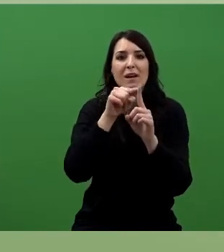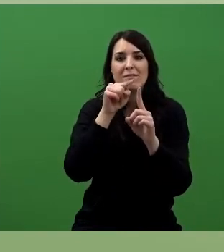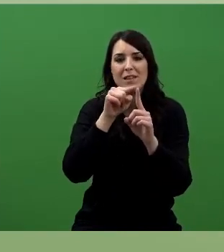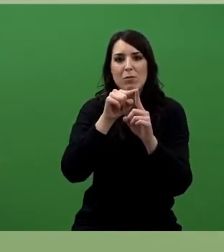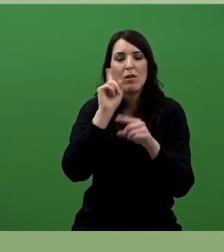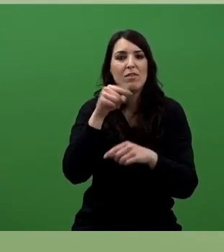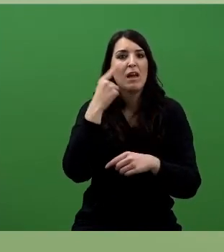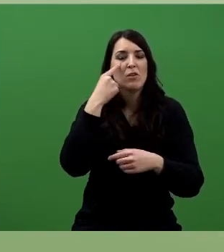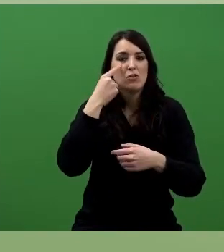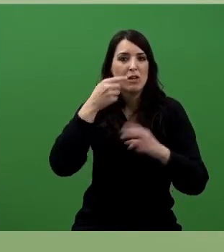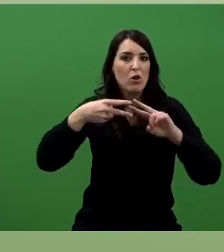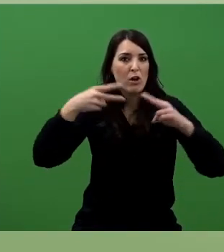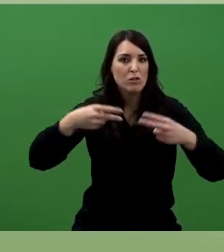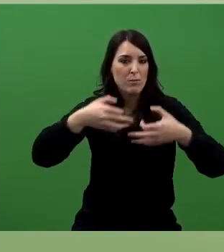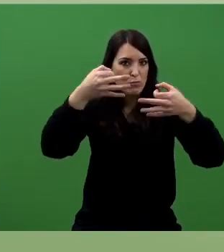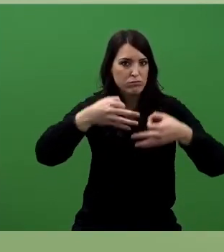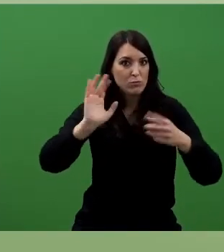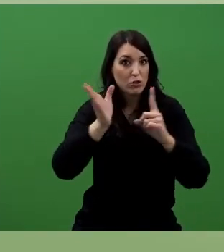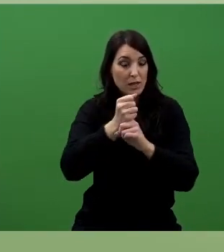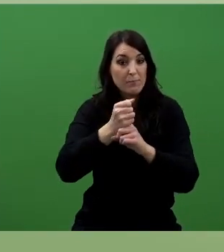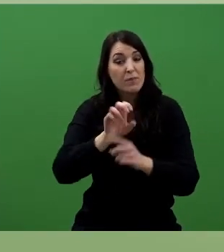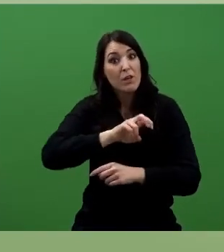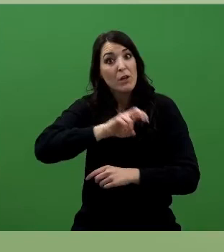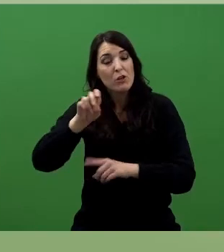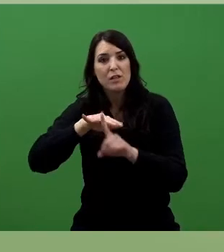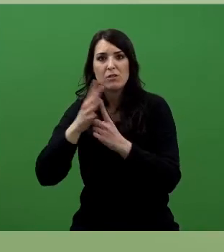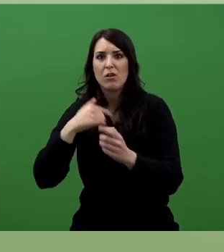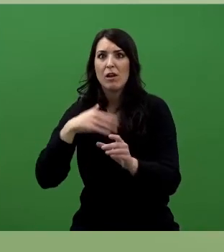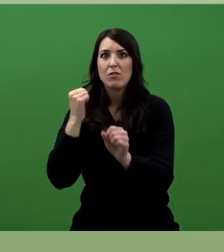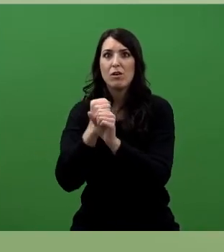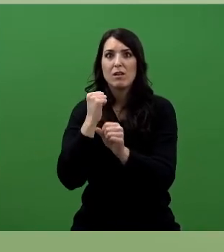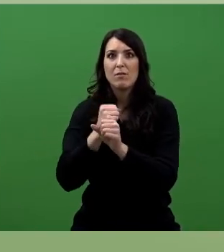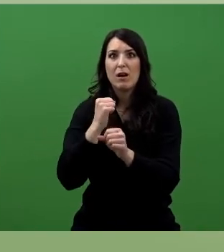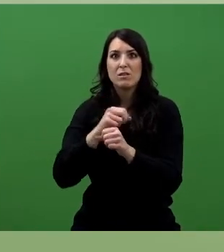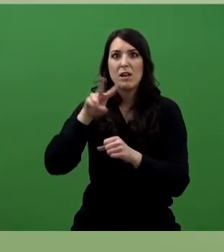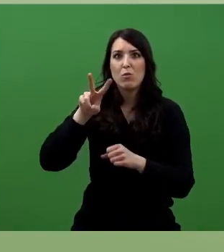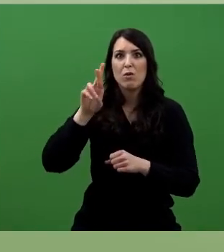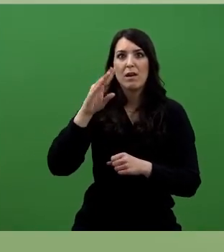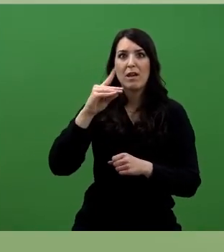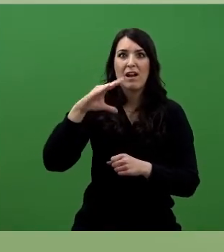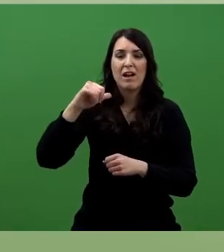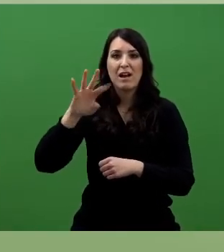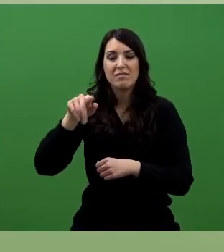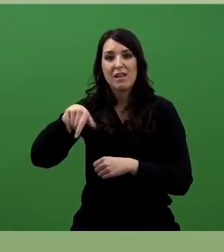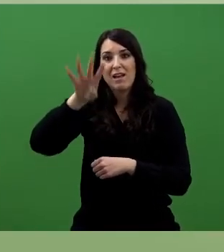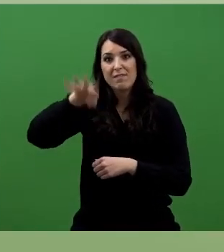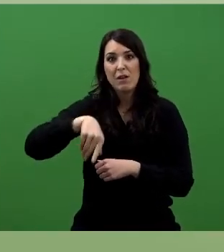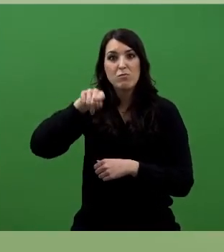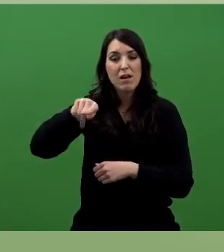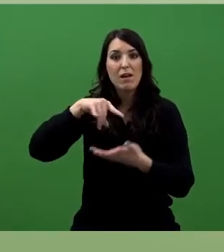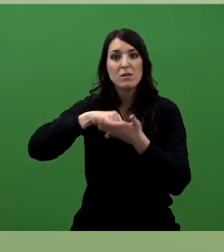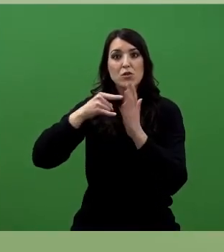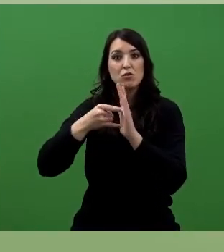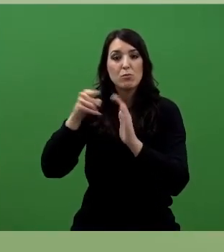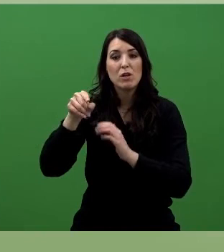al diagnóstico genético. Y otro caso que he trabajado yo mucho es el WordCat en Cataluña, que es también un proyecto que lo que buscaba